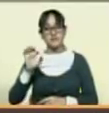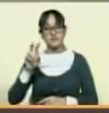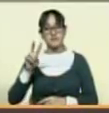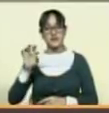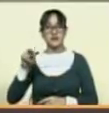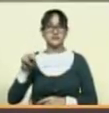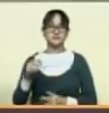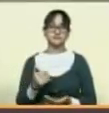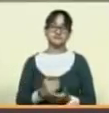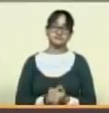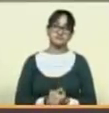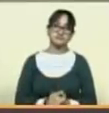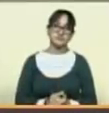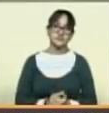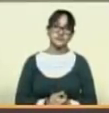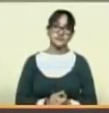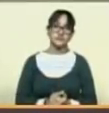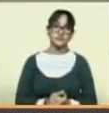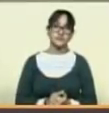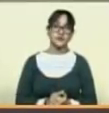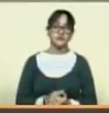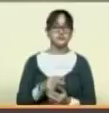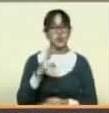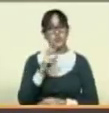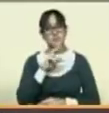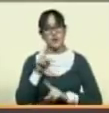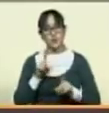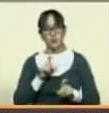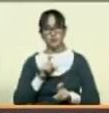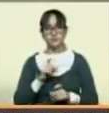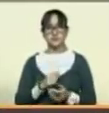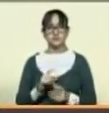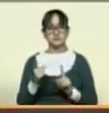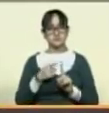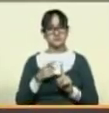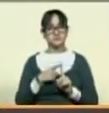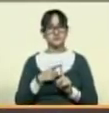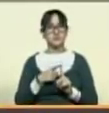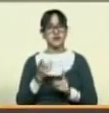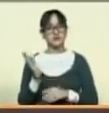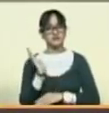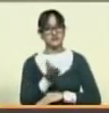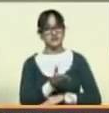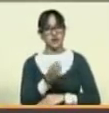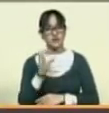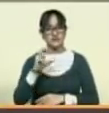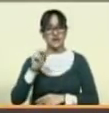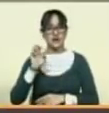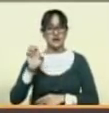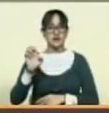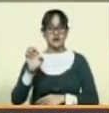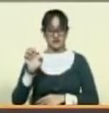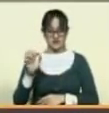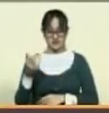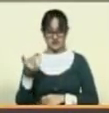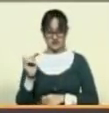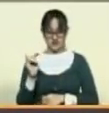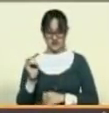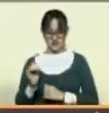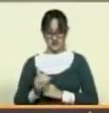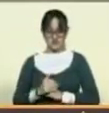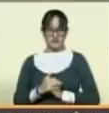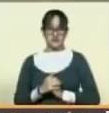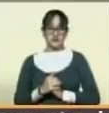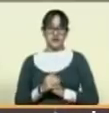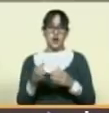Hola, presidenta, buenas tardes. Bueno, tengo dos preguntitas por acá. La primera justamente con las sanciones. ¿El Consejo Nacional Electoral ya tiene a la